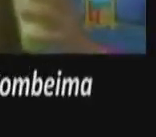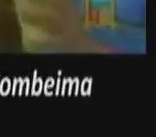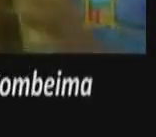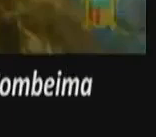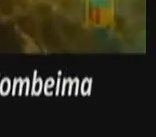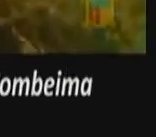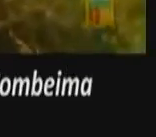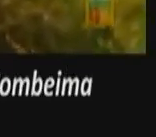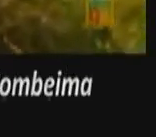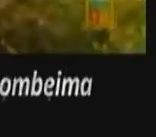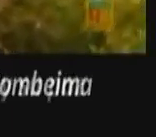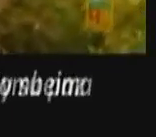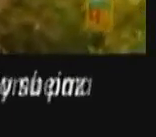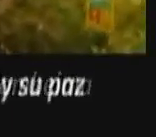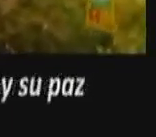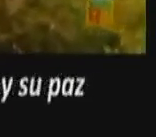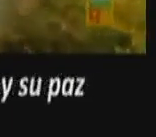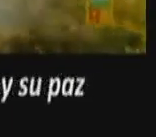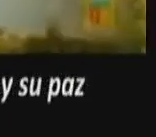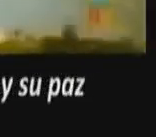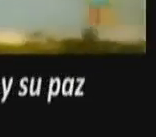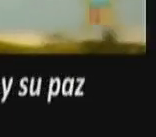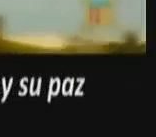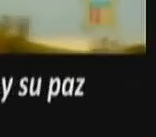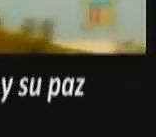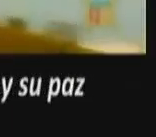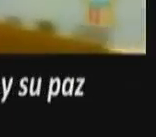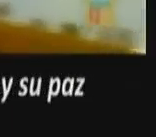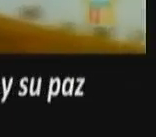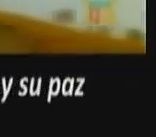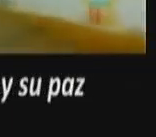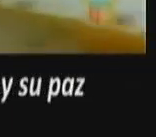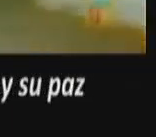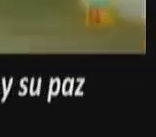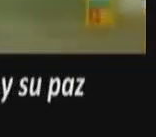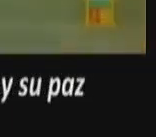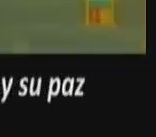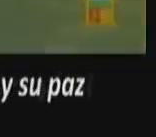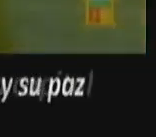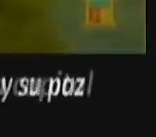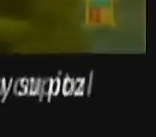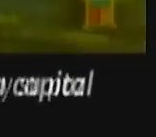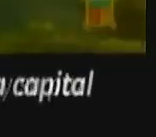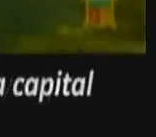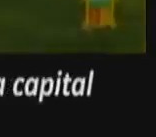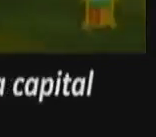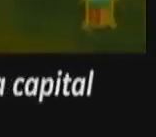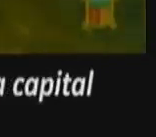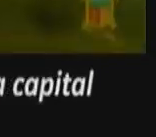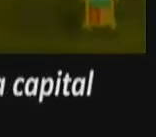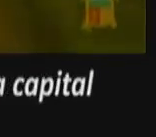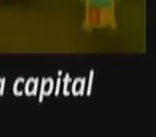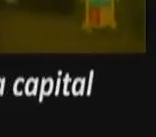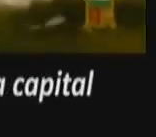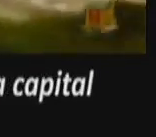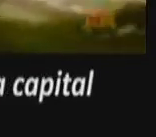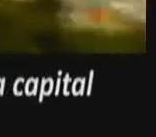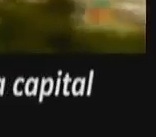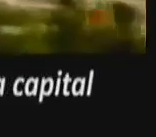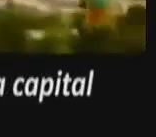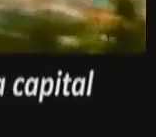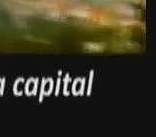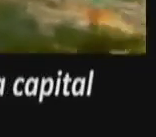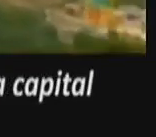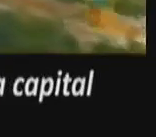que rumbre al Cumeima, cantando al Cumeima, victoria y su paz. Ayer fuiste un